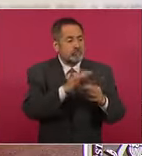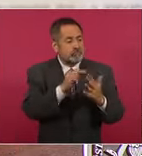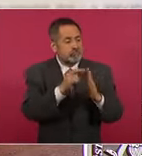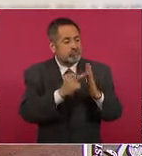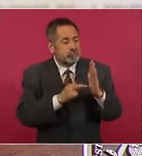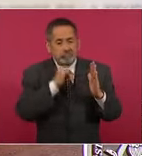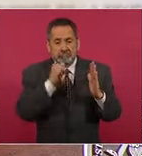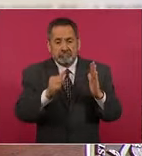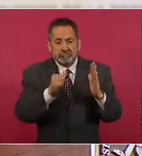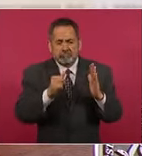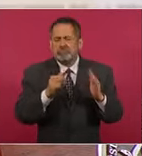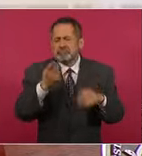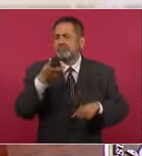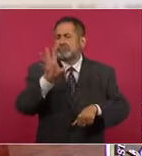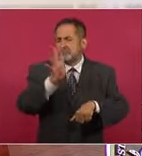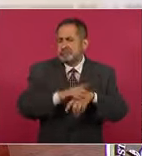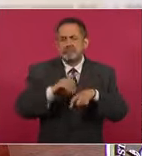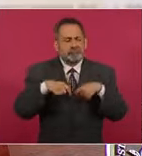requisitos.